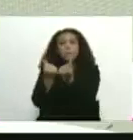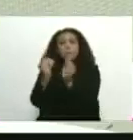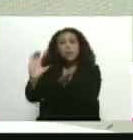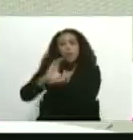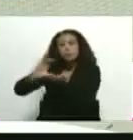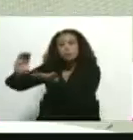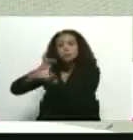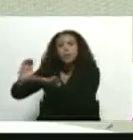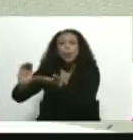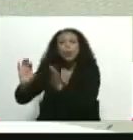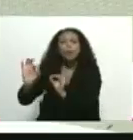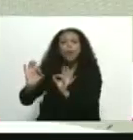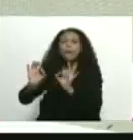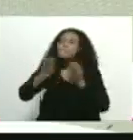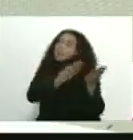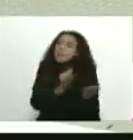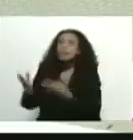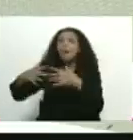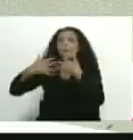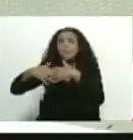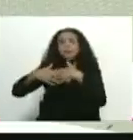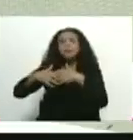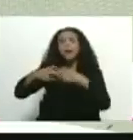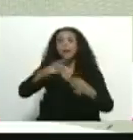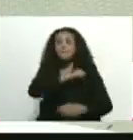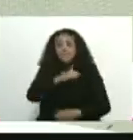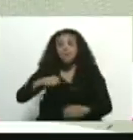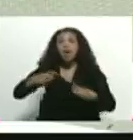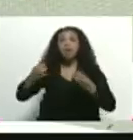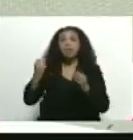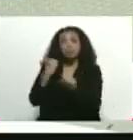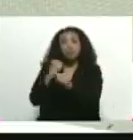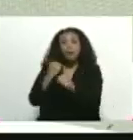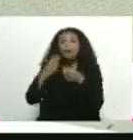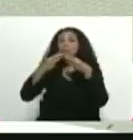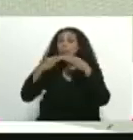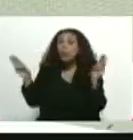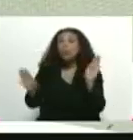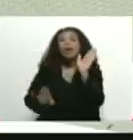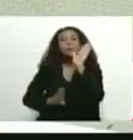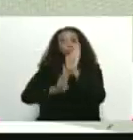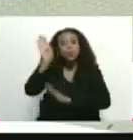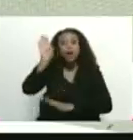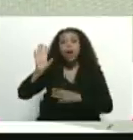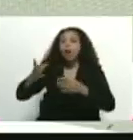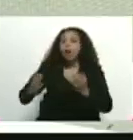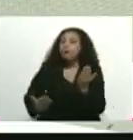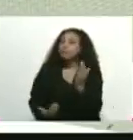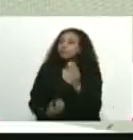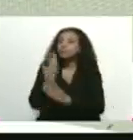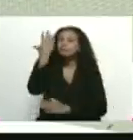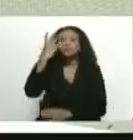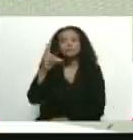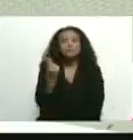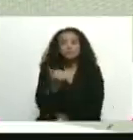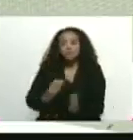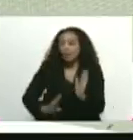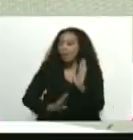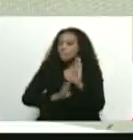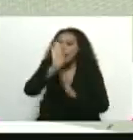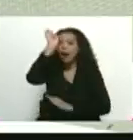país. Bienvenidos todos los empresarios del país al trabajo, al crecimiento y a la prosperidad.